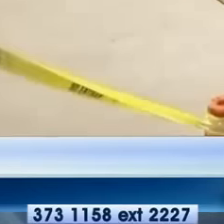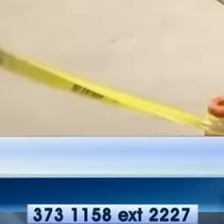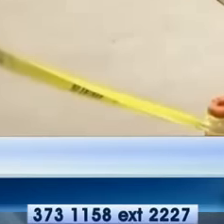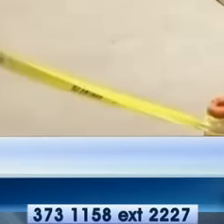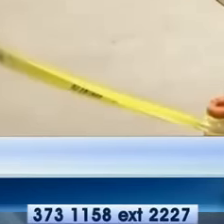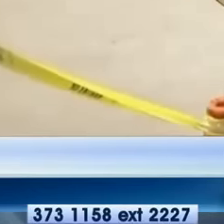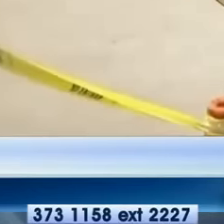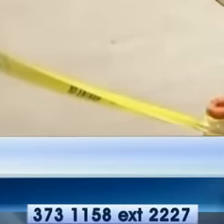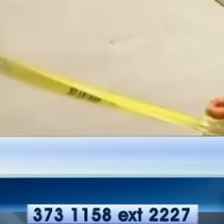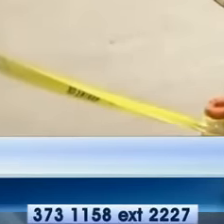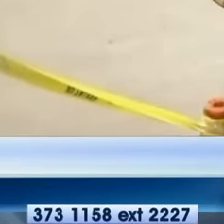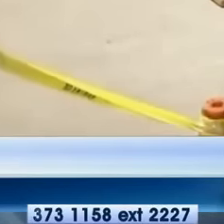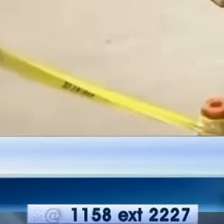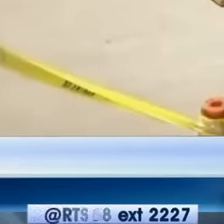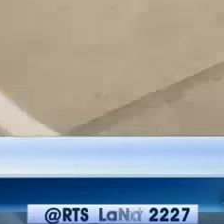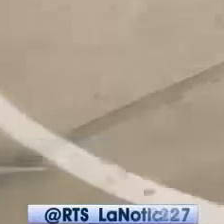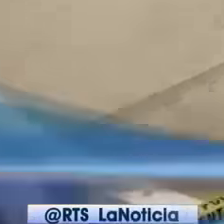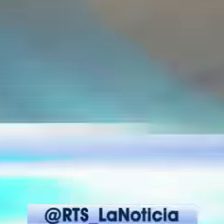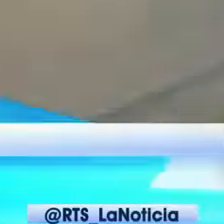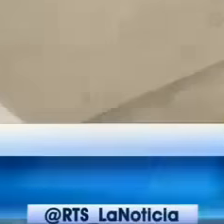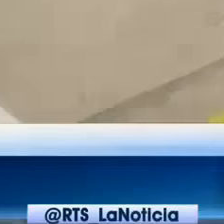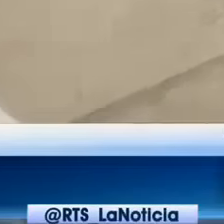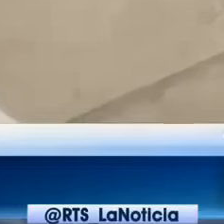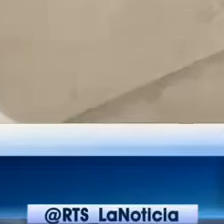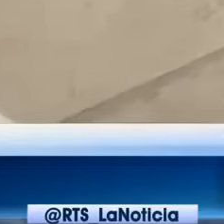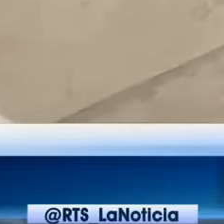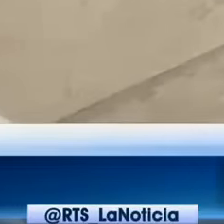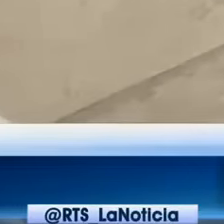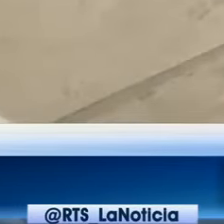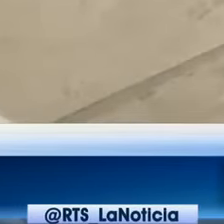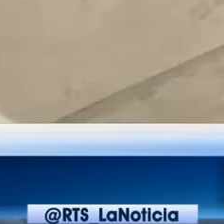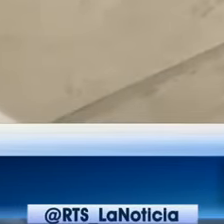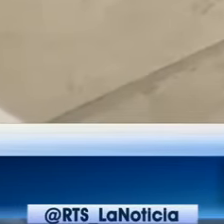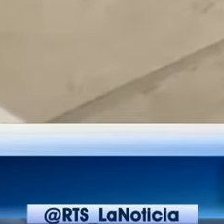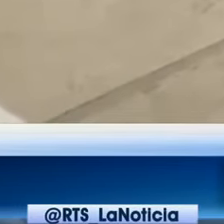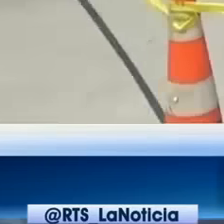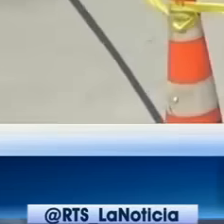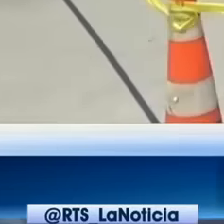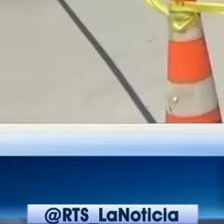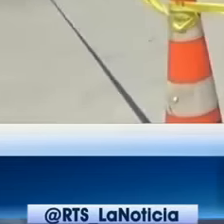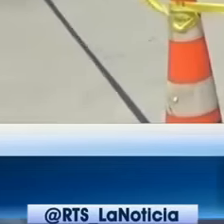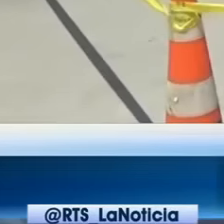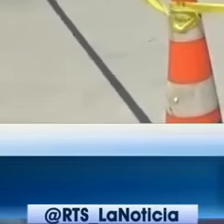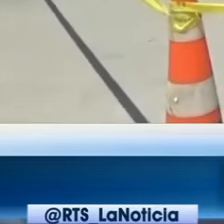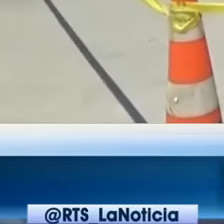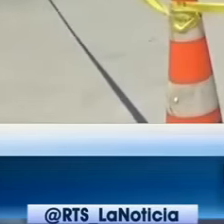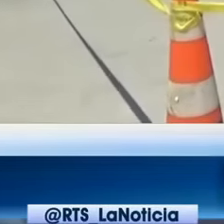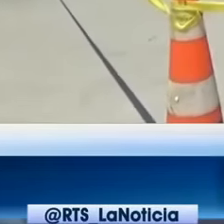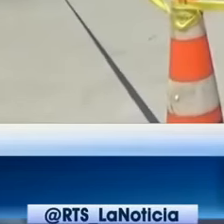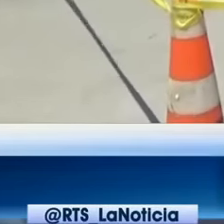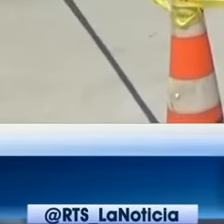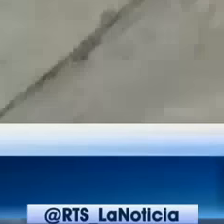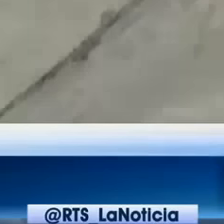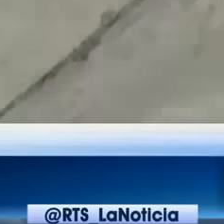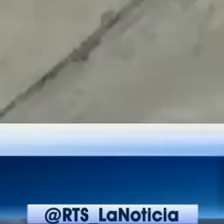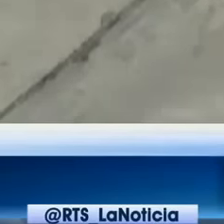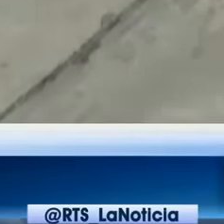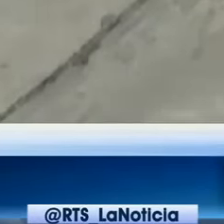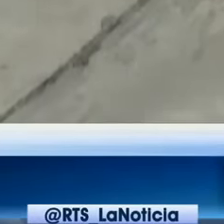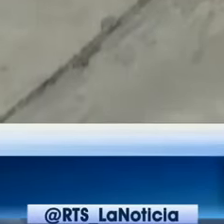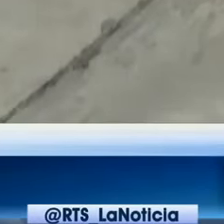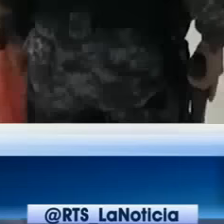yendo a ser sacada a través de lanchas rápidas a Centroamérica, posiblemente por Jaramijó. Según informó la policía, 5